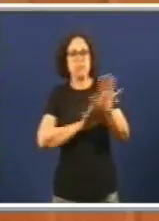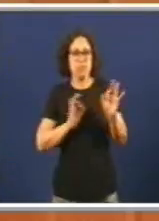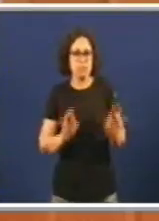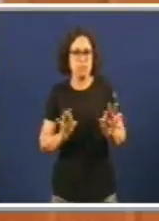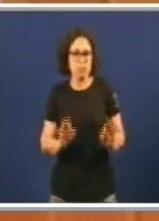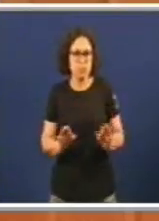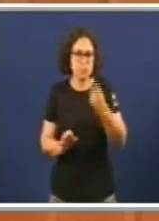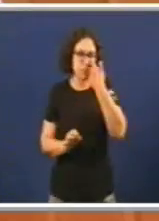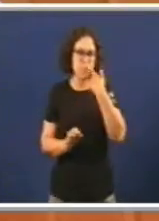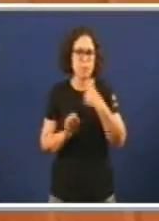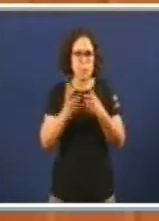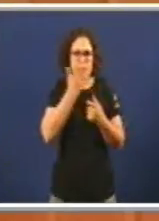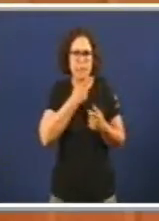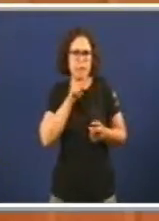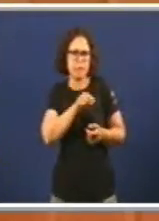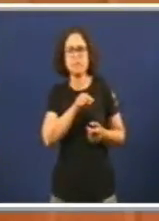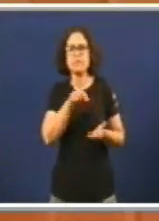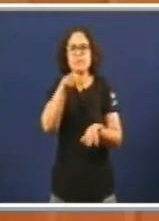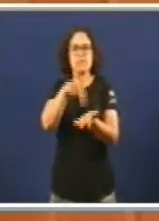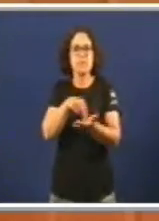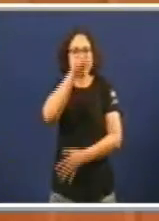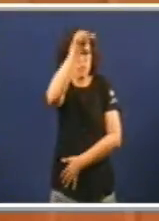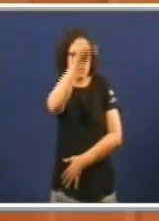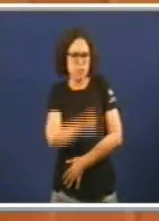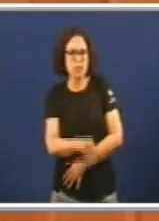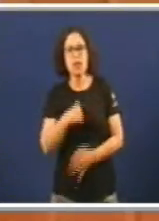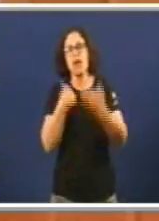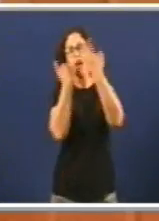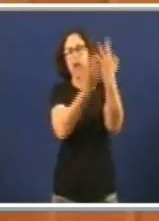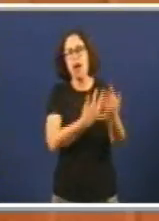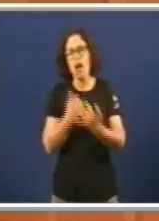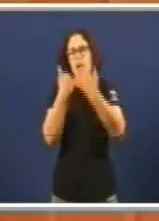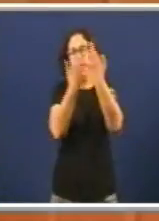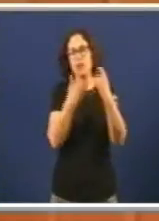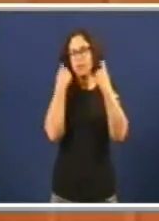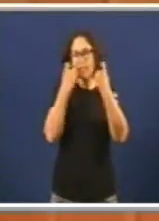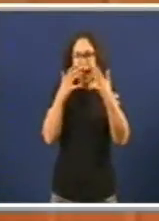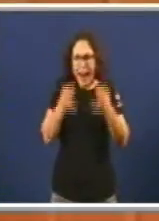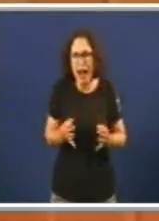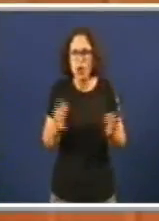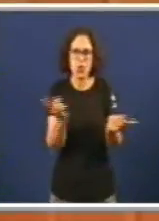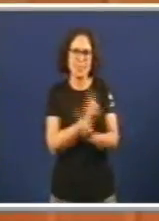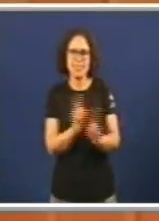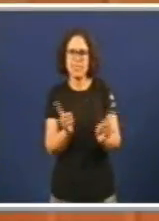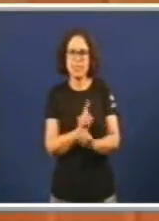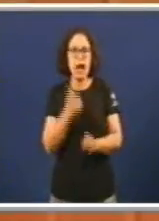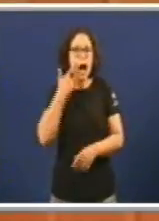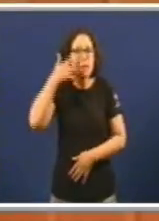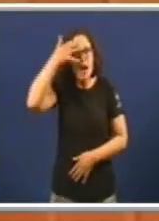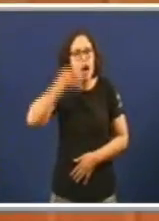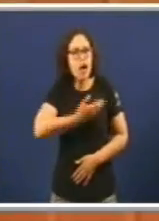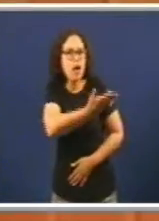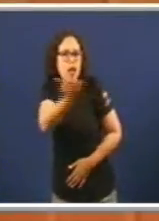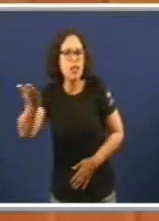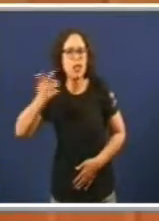ao máximo nivel, todo o que queira, e intente convencernos dunha realidade que non existe, a ver quen o cree.